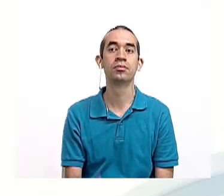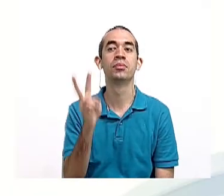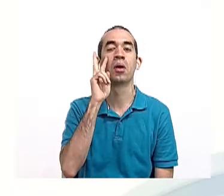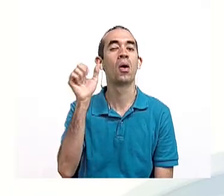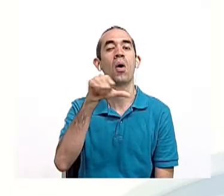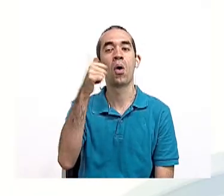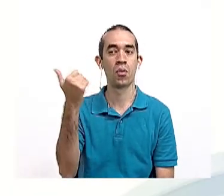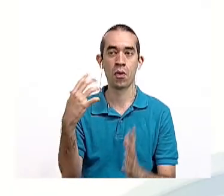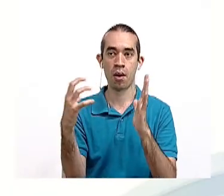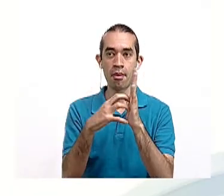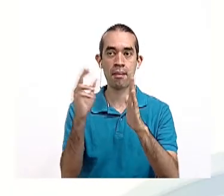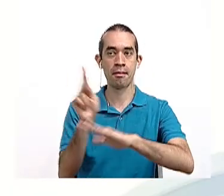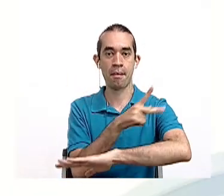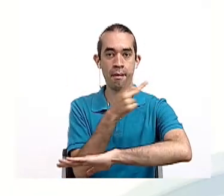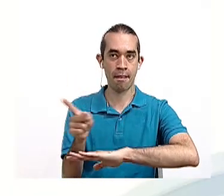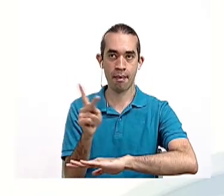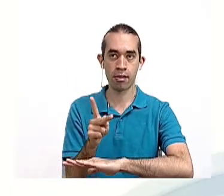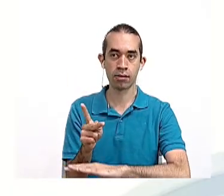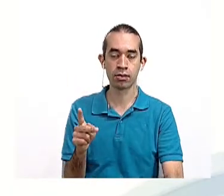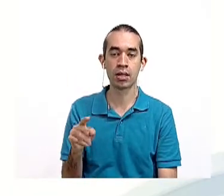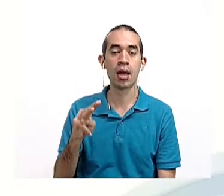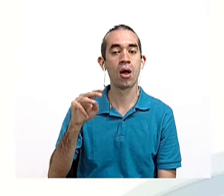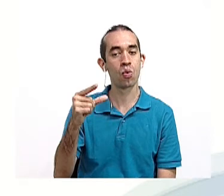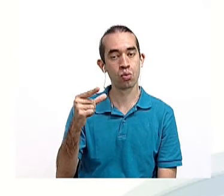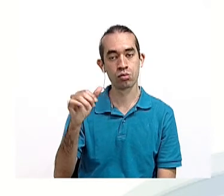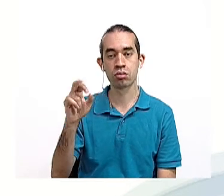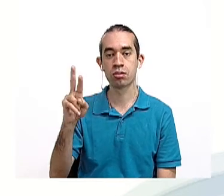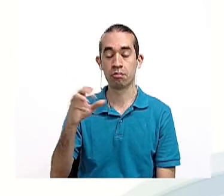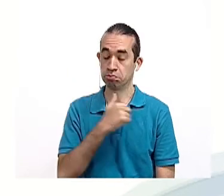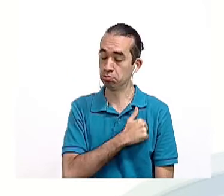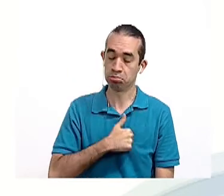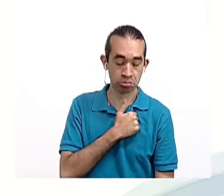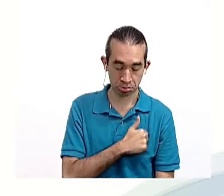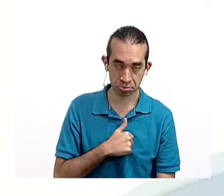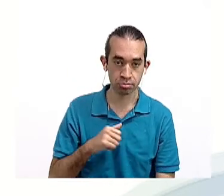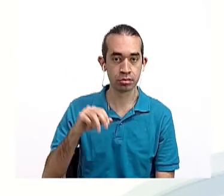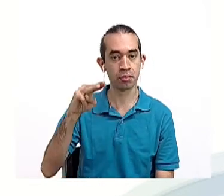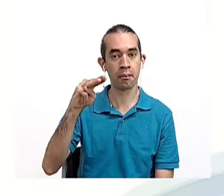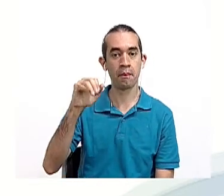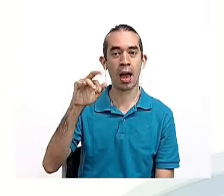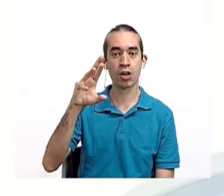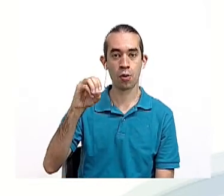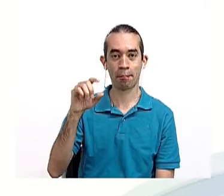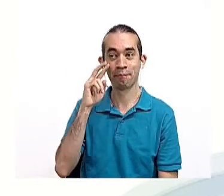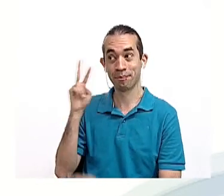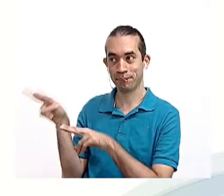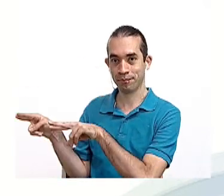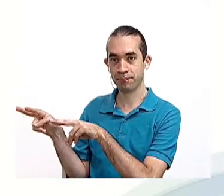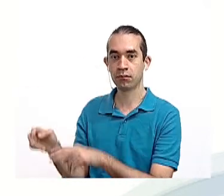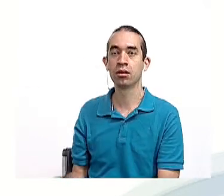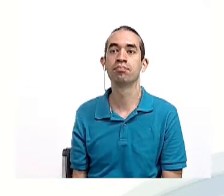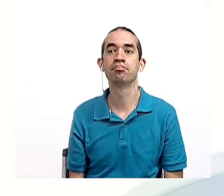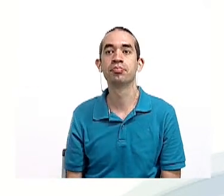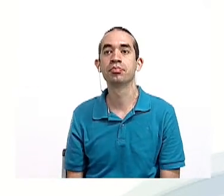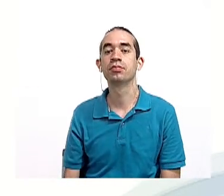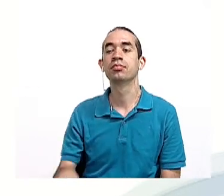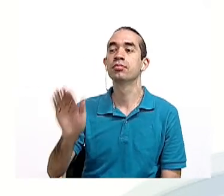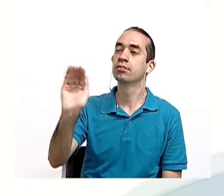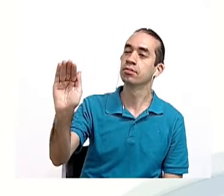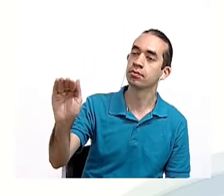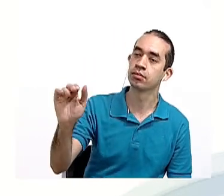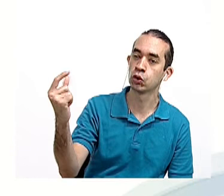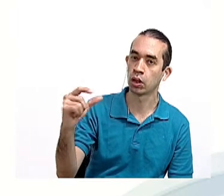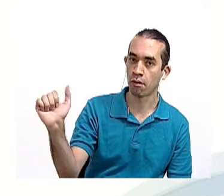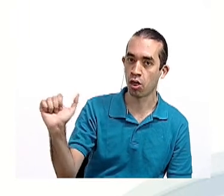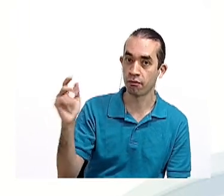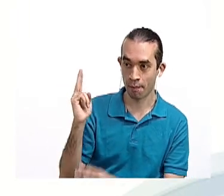Otro texto poético es el de Mario Benedetti. ¿Sabes, Gustavo Adolfo? En cualquier año de estos ya